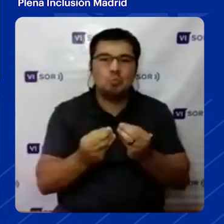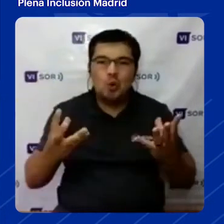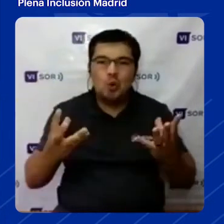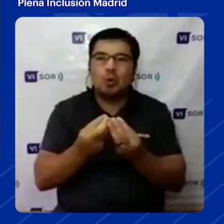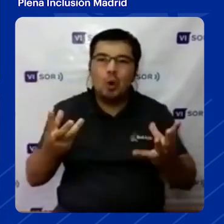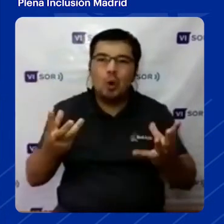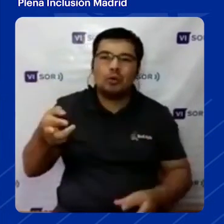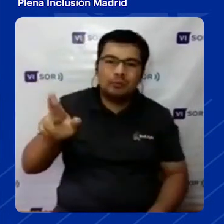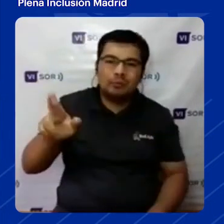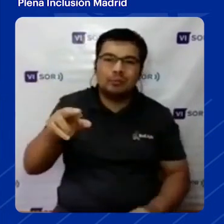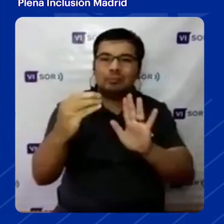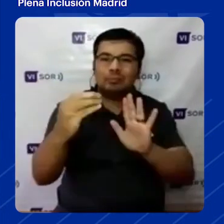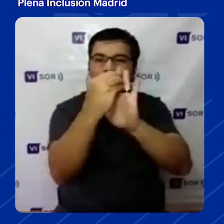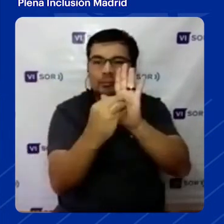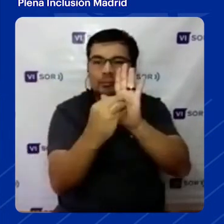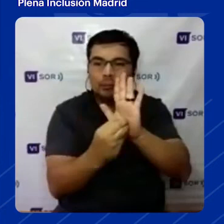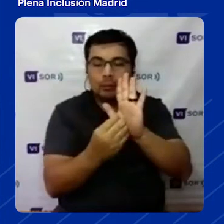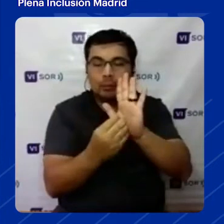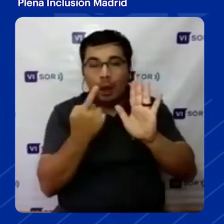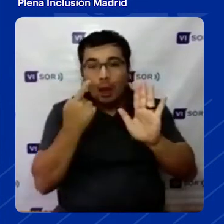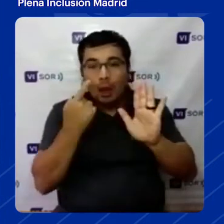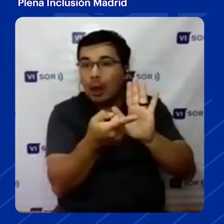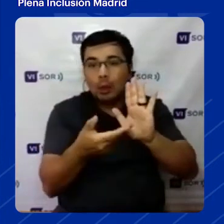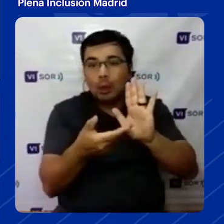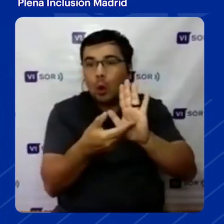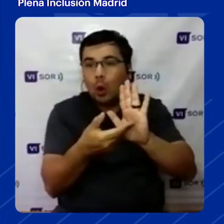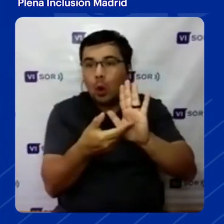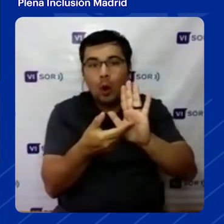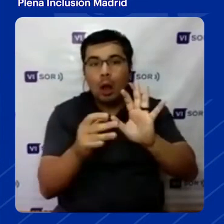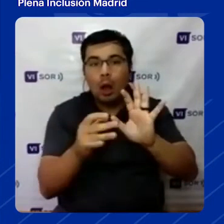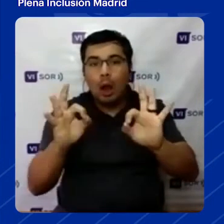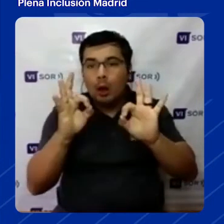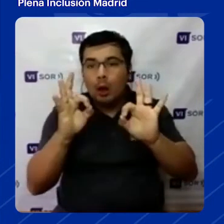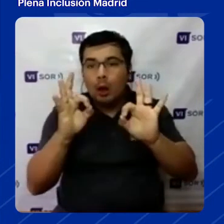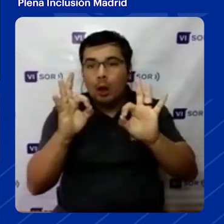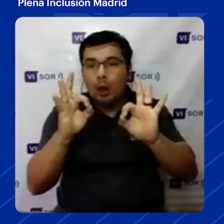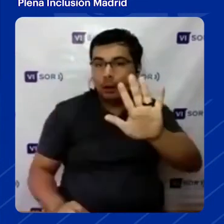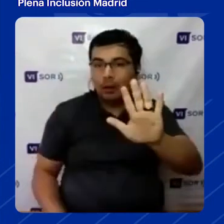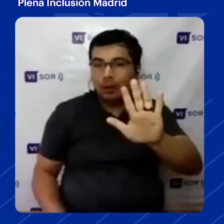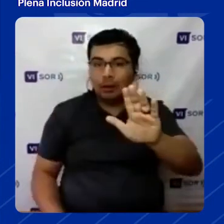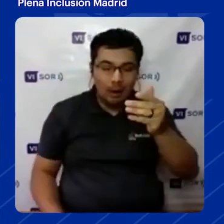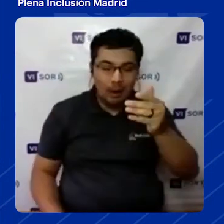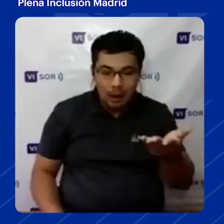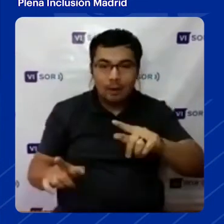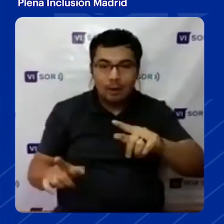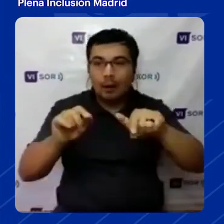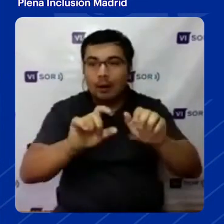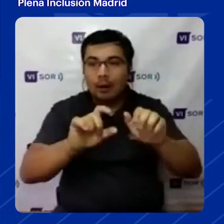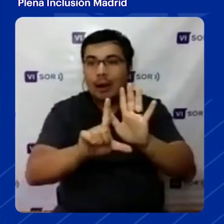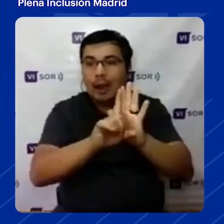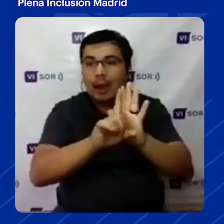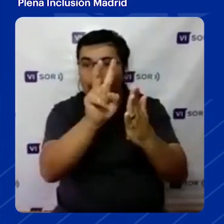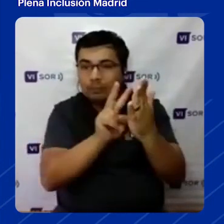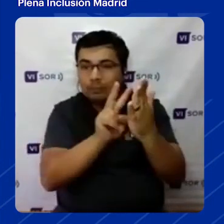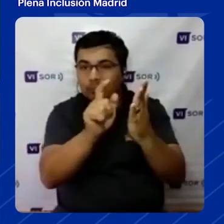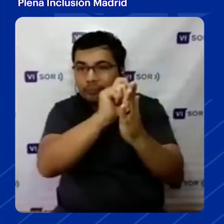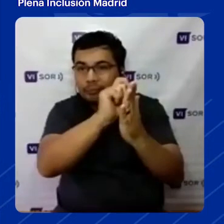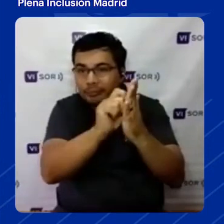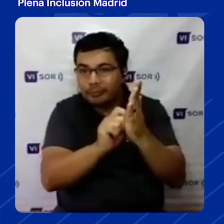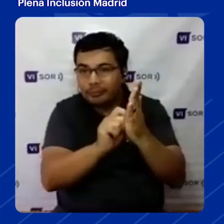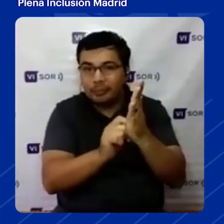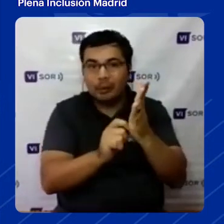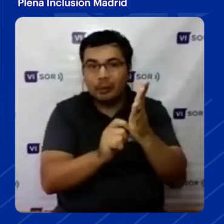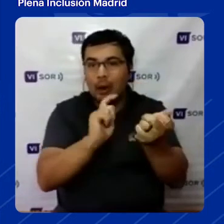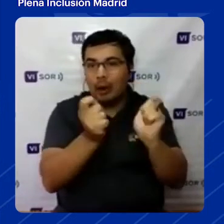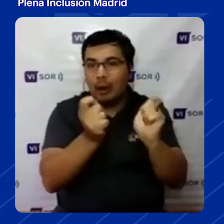es lo habitual. Tampoco es que haya cambiado mucho la redacción de las leyes. Es cierto que algo se ha empezado a notar, pero